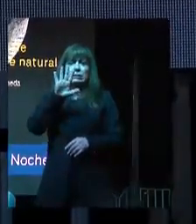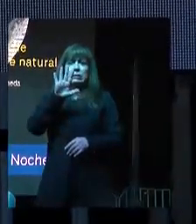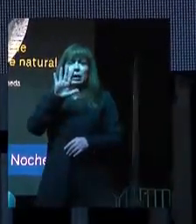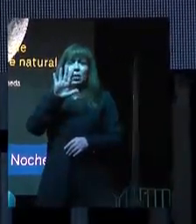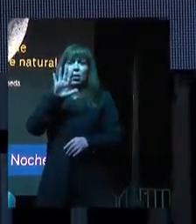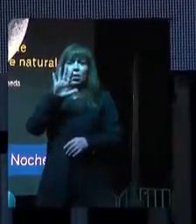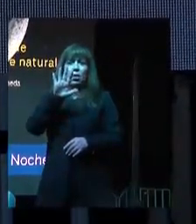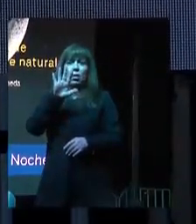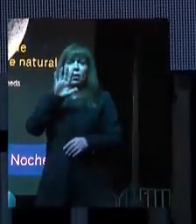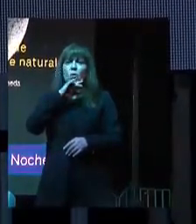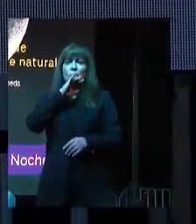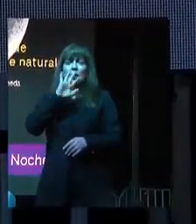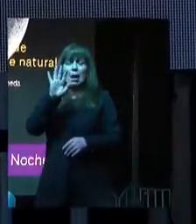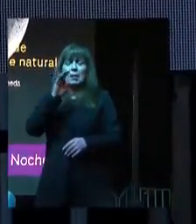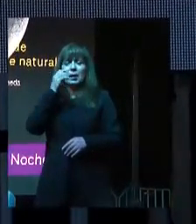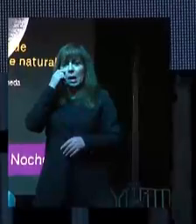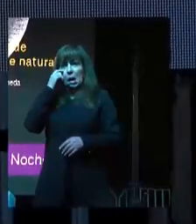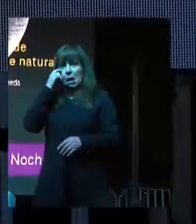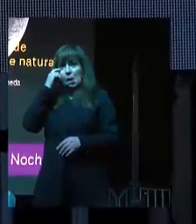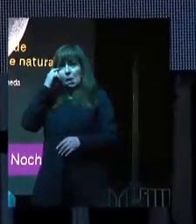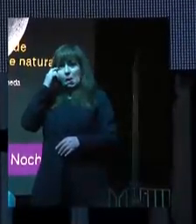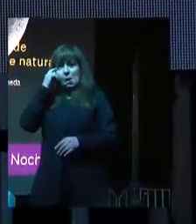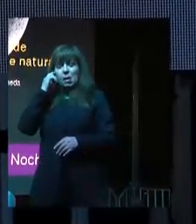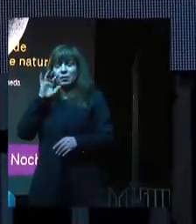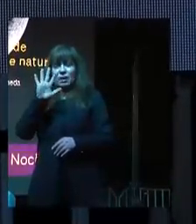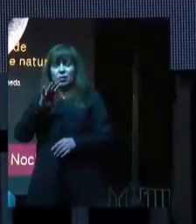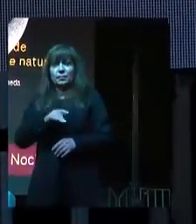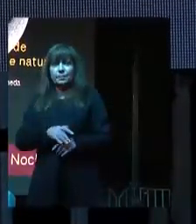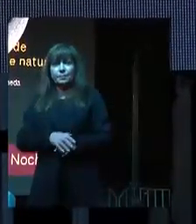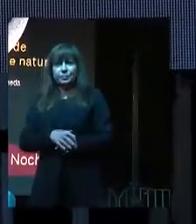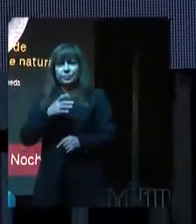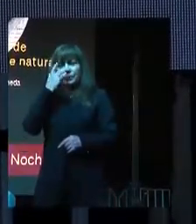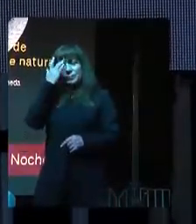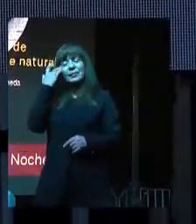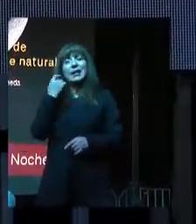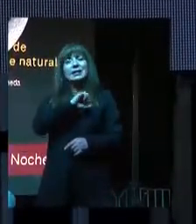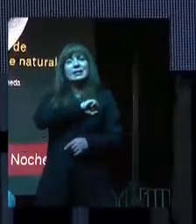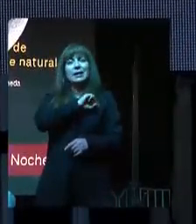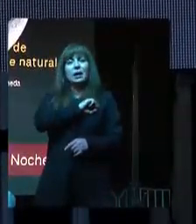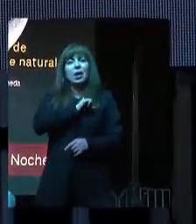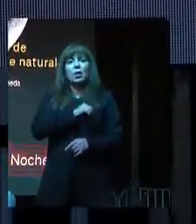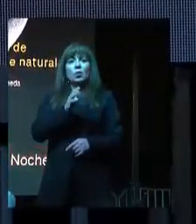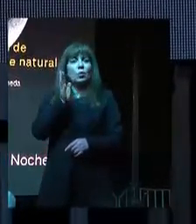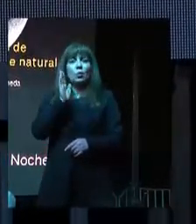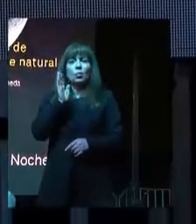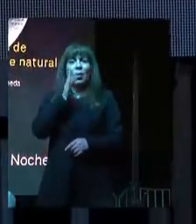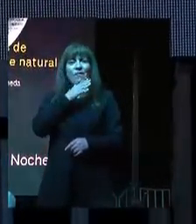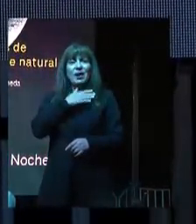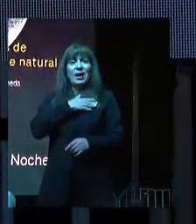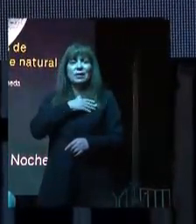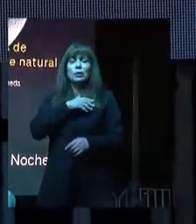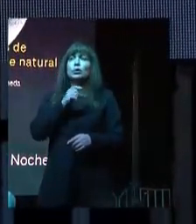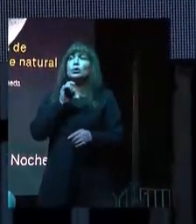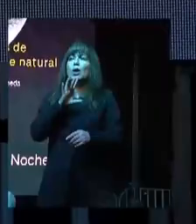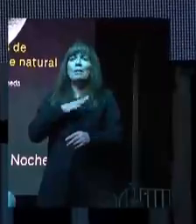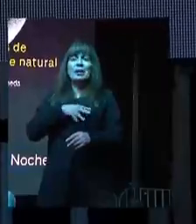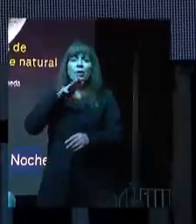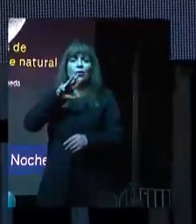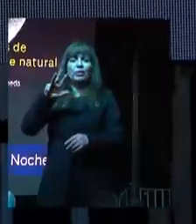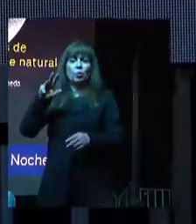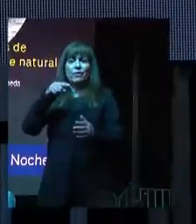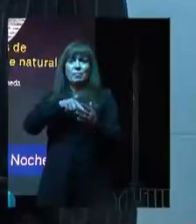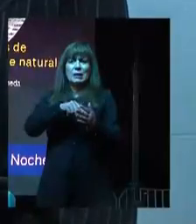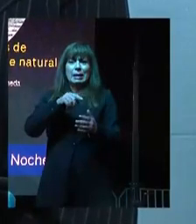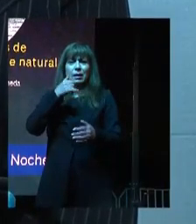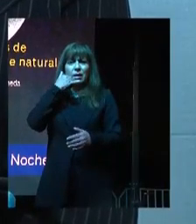34456, todavía me acuerdo del teléfono. 5 cifras. Es decir, en Santiago no había más de 99.000 teléfonos. Y yo